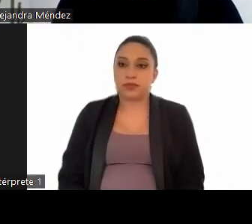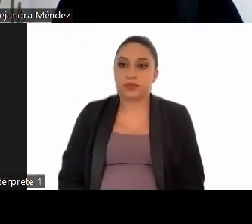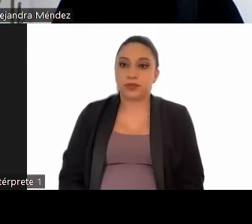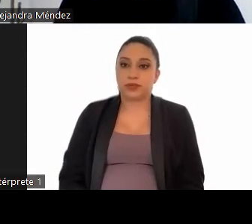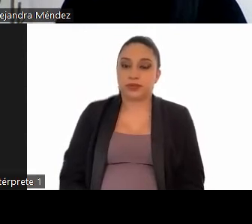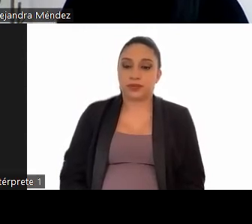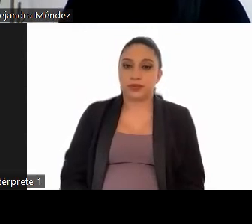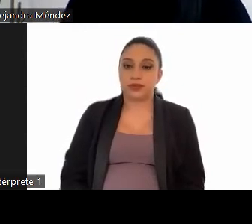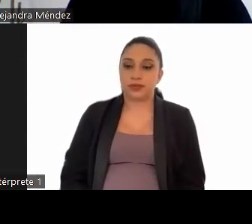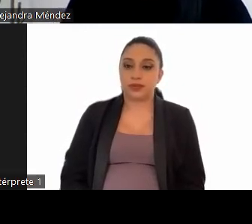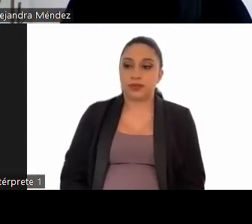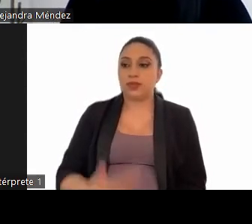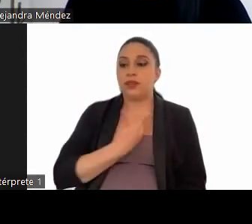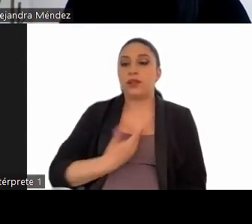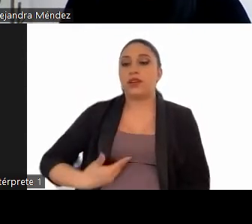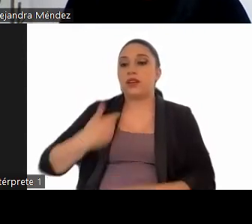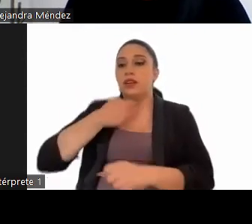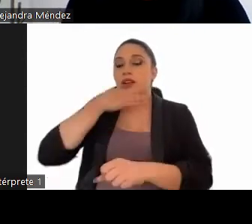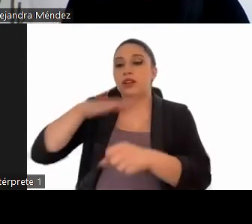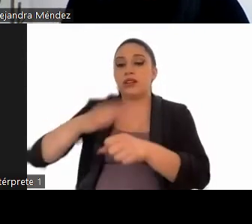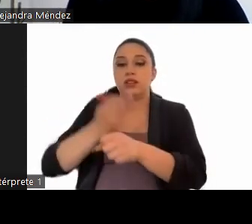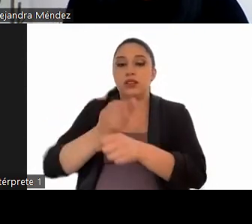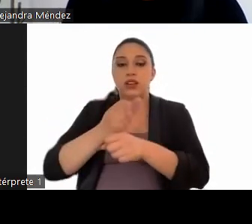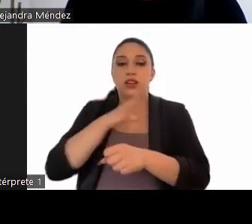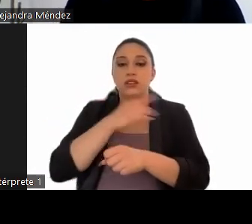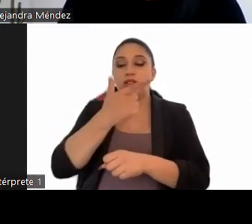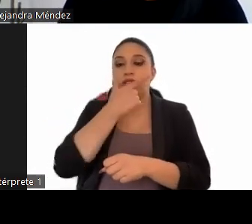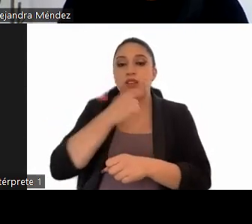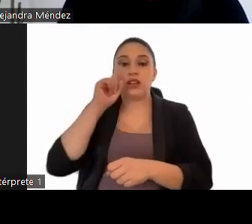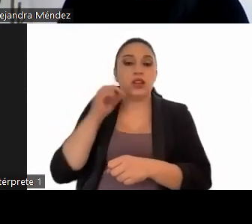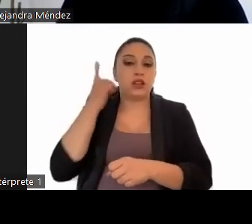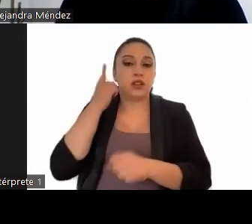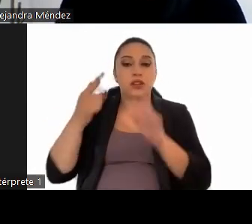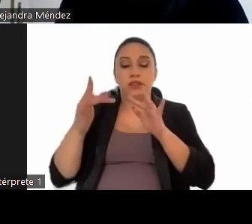Diputada presidenta, hay 7 diputadas y diputados, hay quórum.